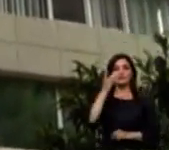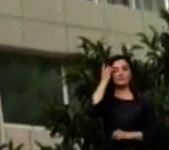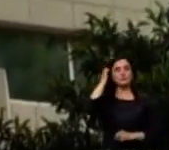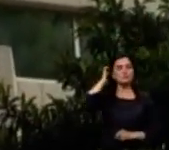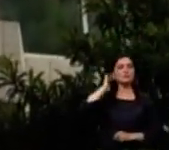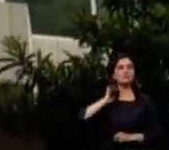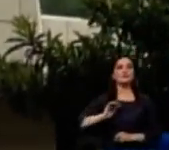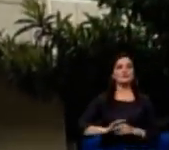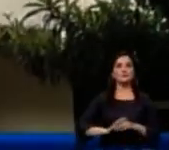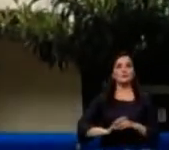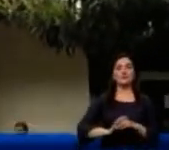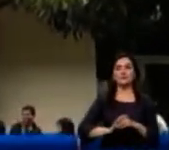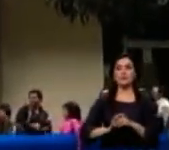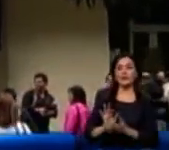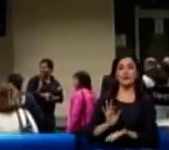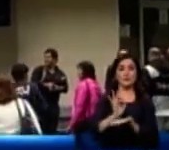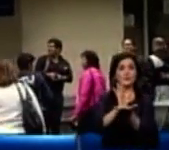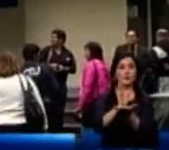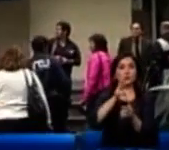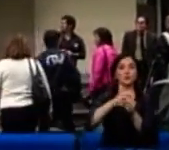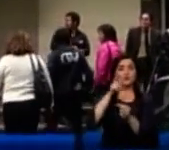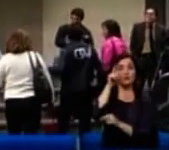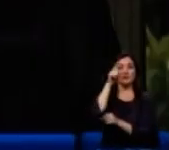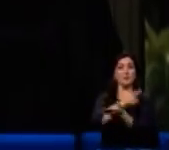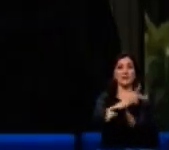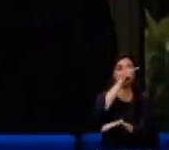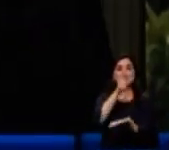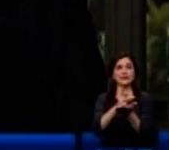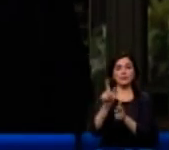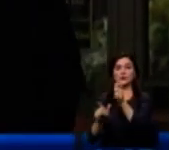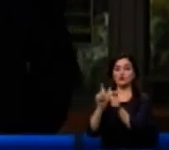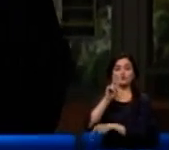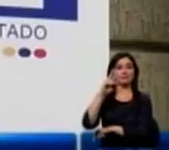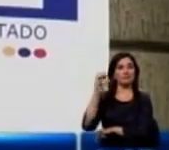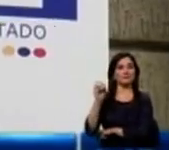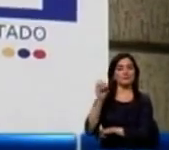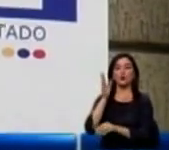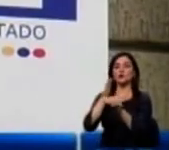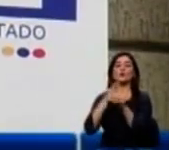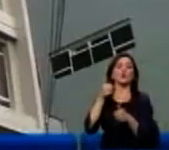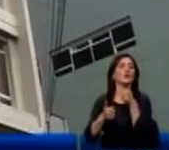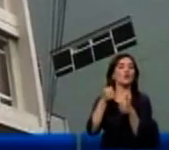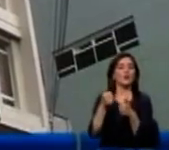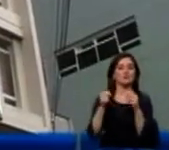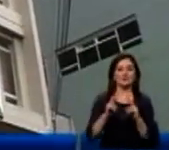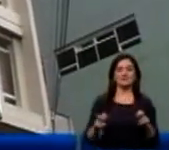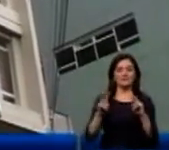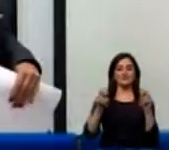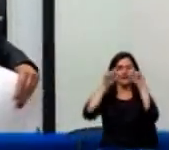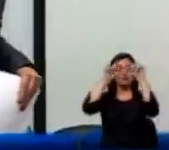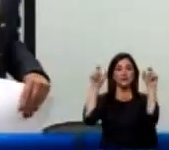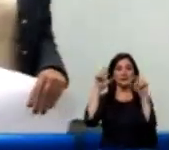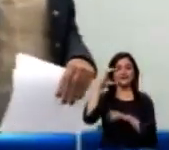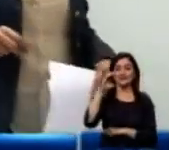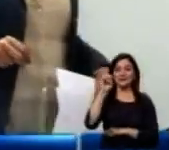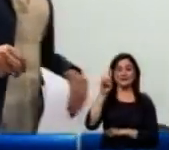Son 20 las personas convocadas a comparecer en esta a la Fiscalía de Pichincha, como parte de la investigación que realiza la Fiscalía a la empresa Sedatos luego de una